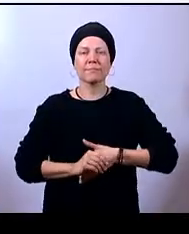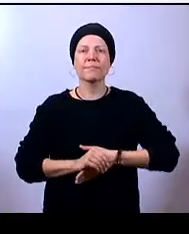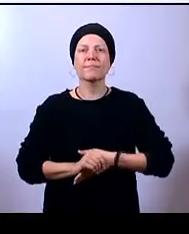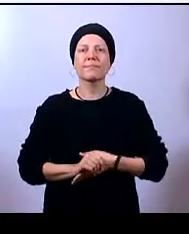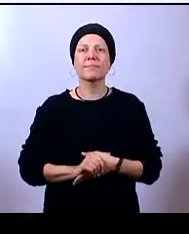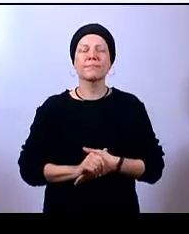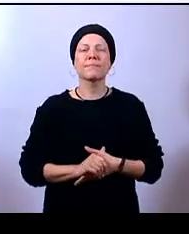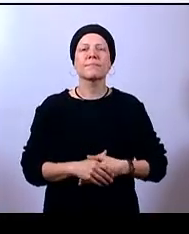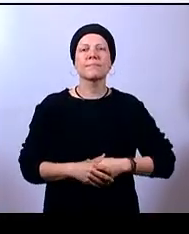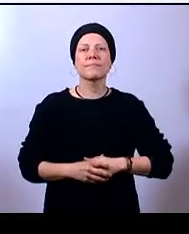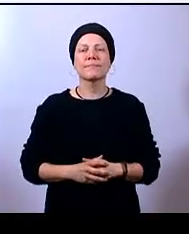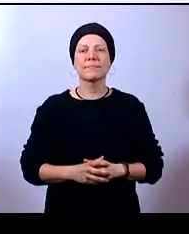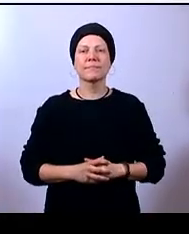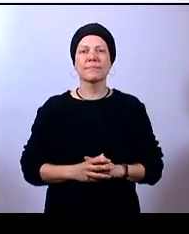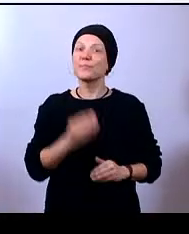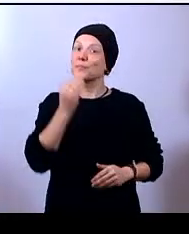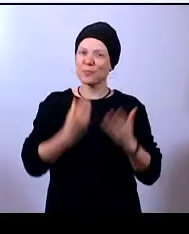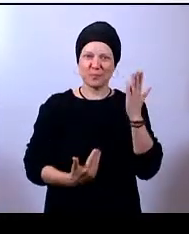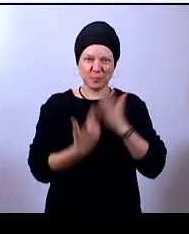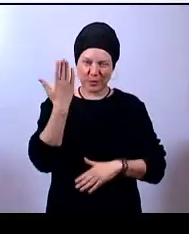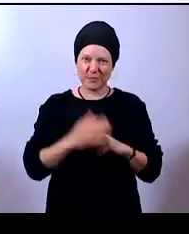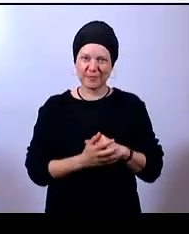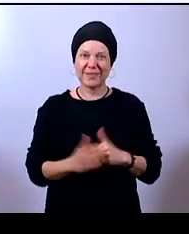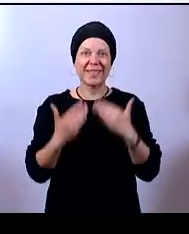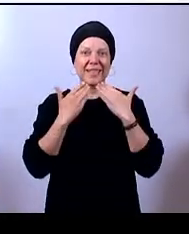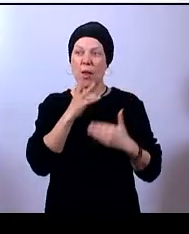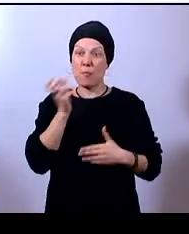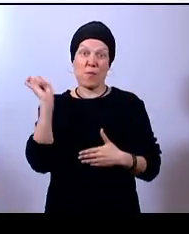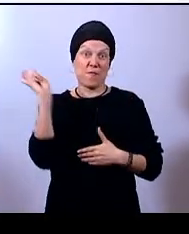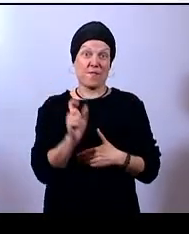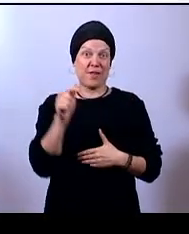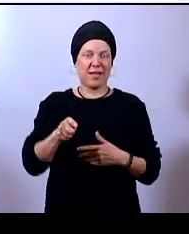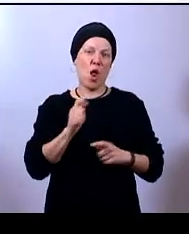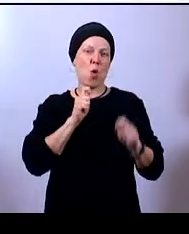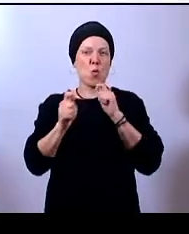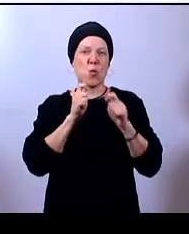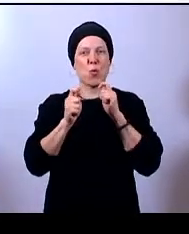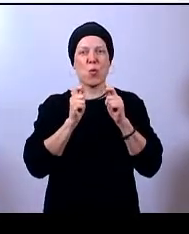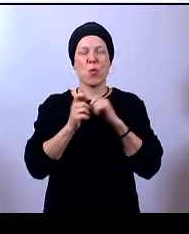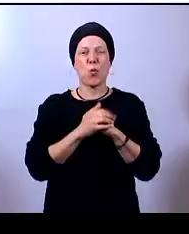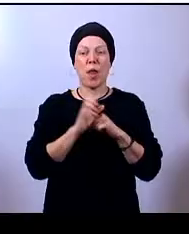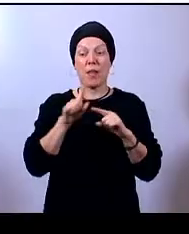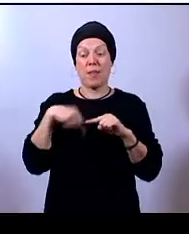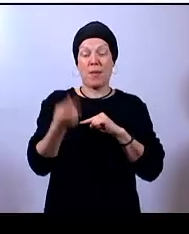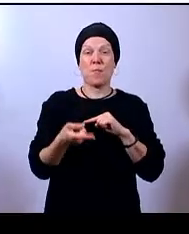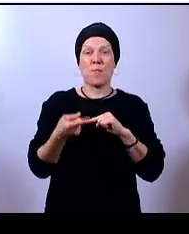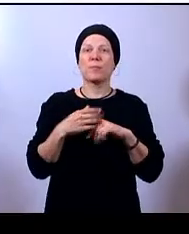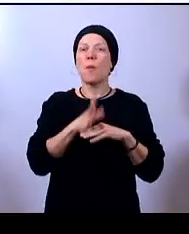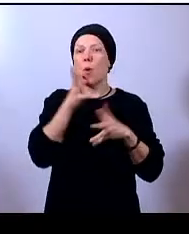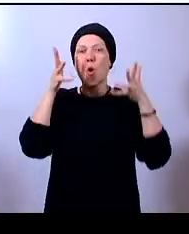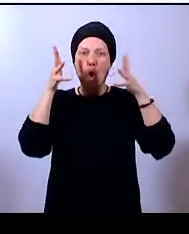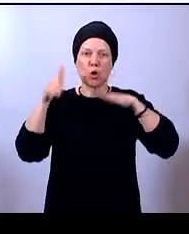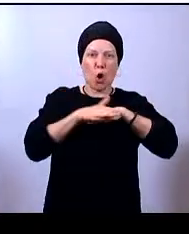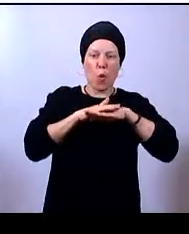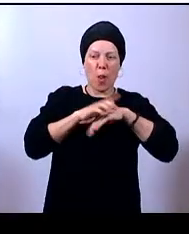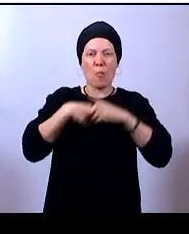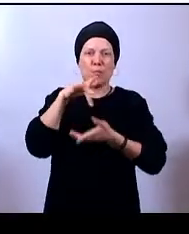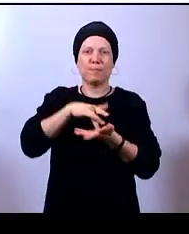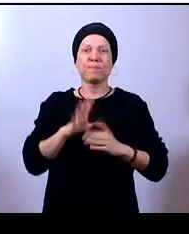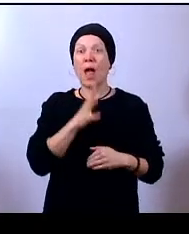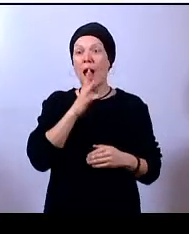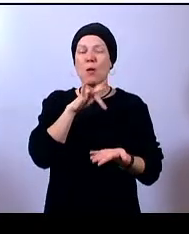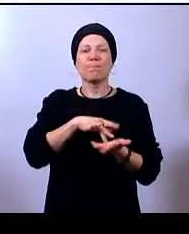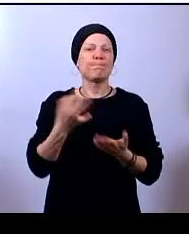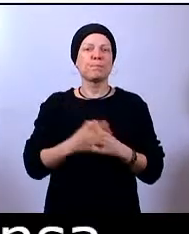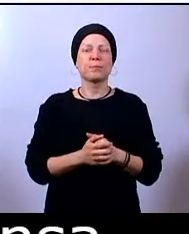¿Todo el mundo? Pues venga. Muy buenos días y gracias por asistir a la rueda de prensa posterior al Consejo de Gobierno. A continuación